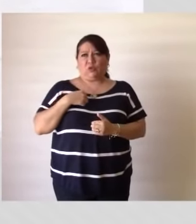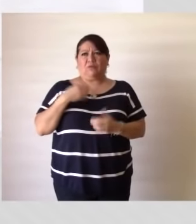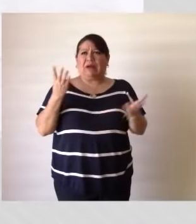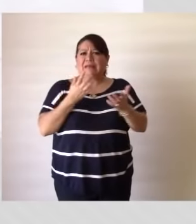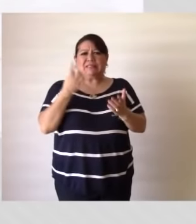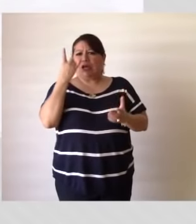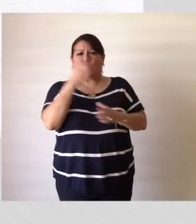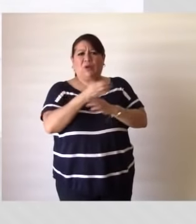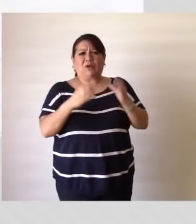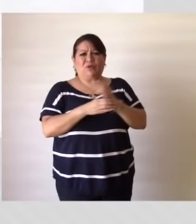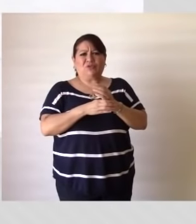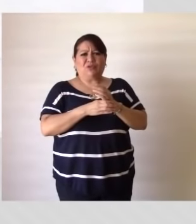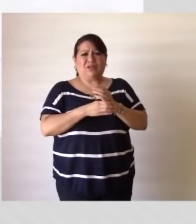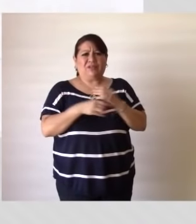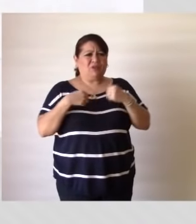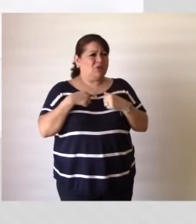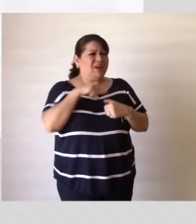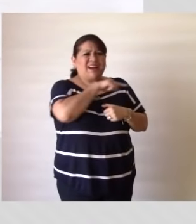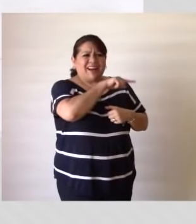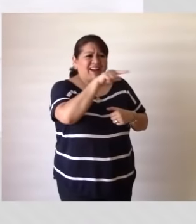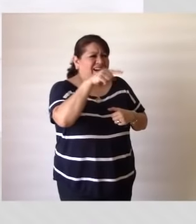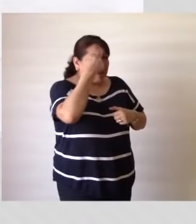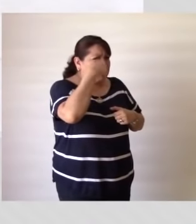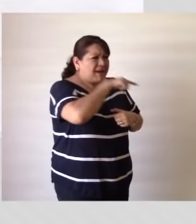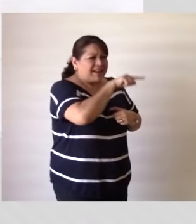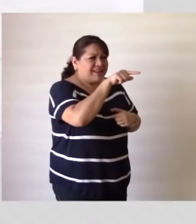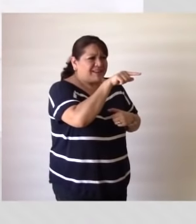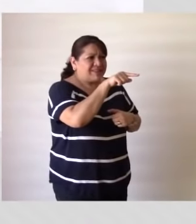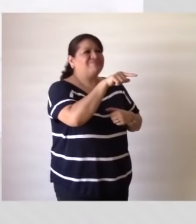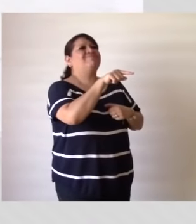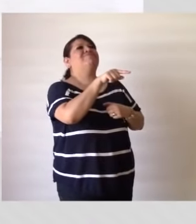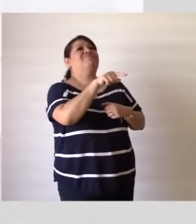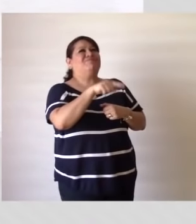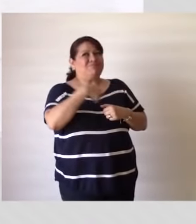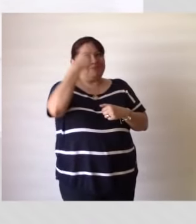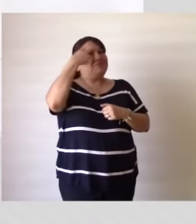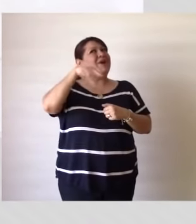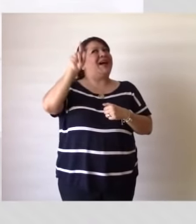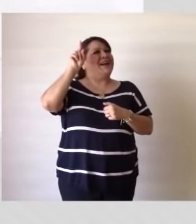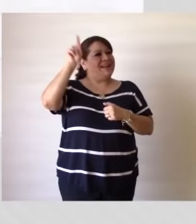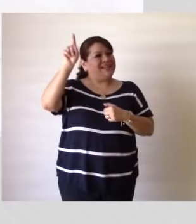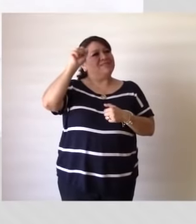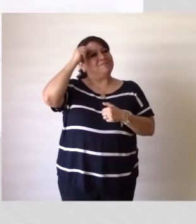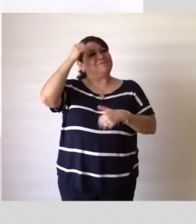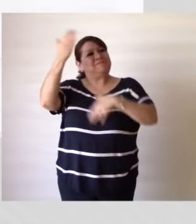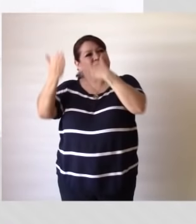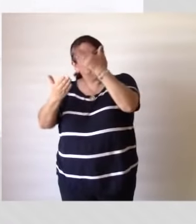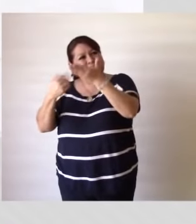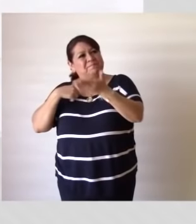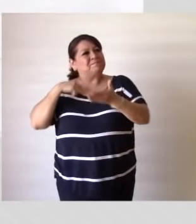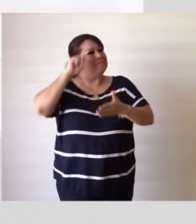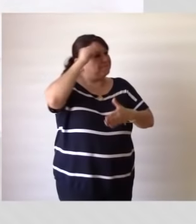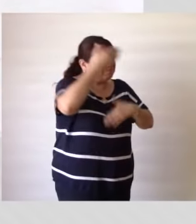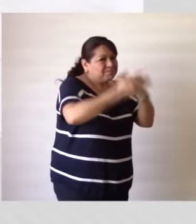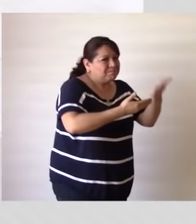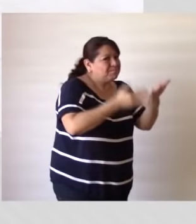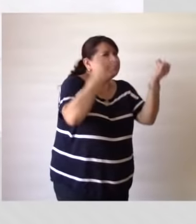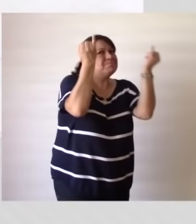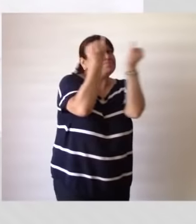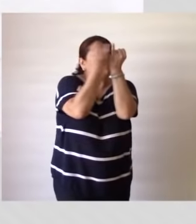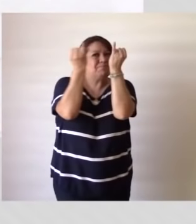dice hazlo como para el señor porque parte del hecho o parte del principio de que